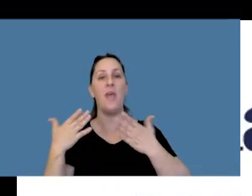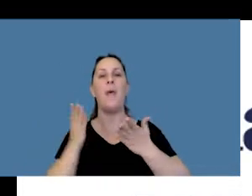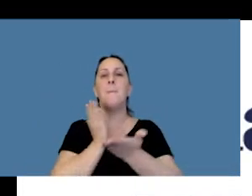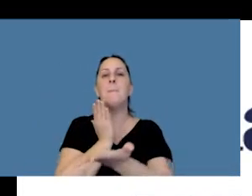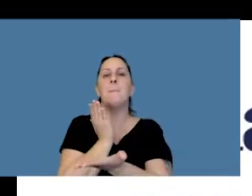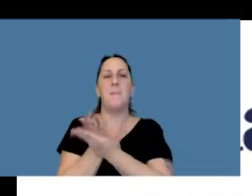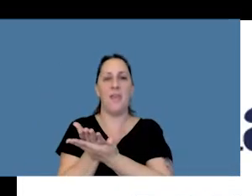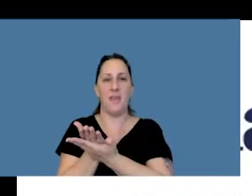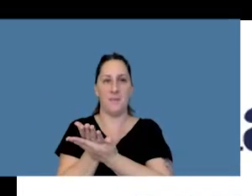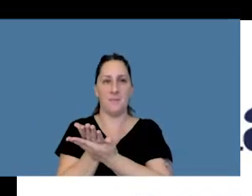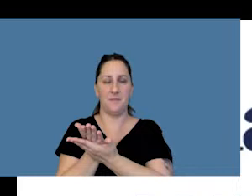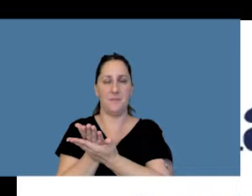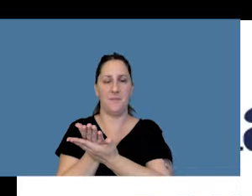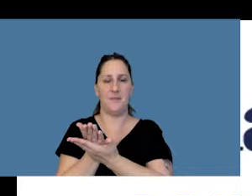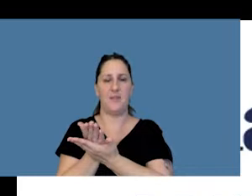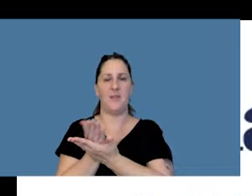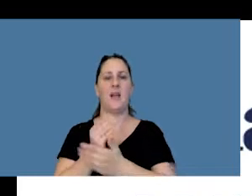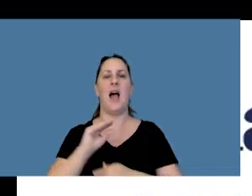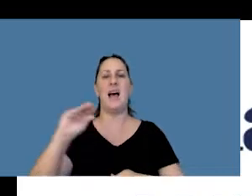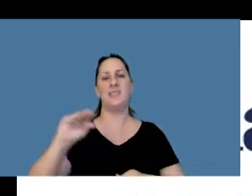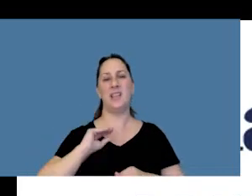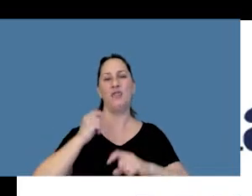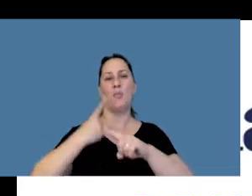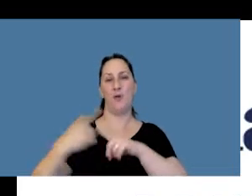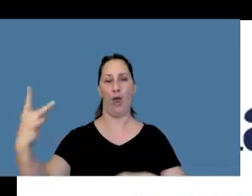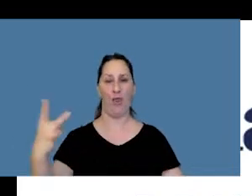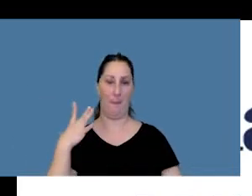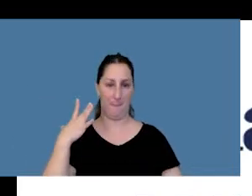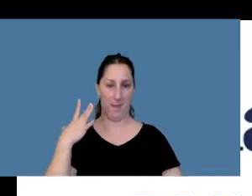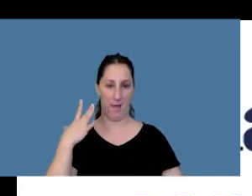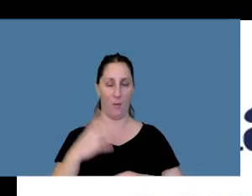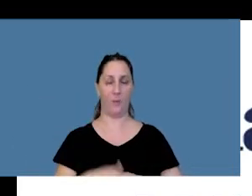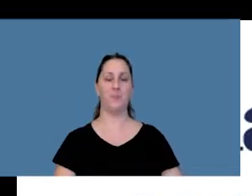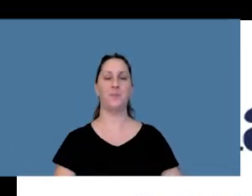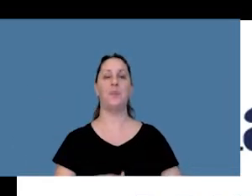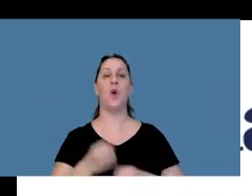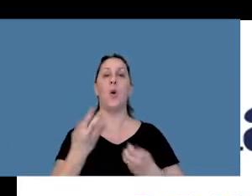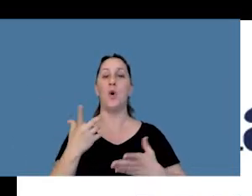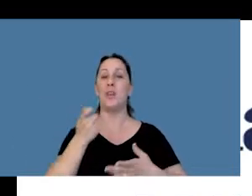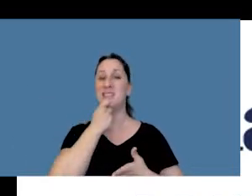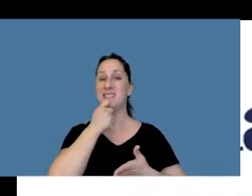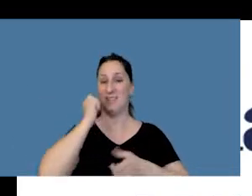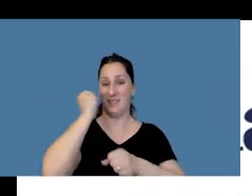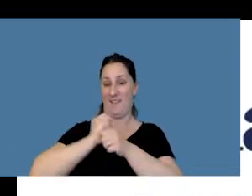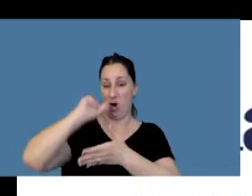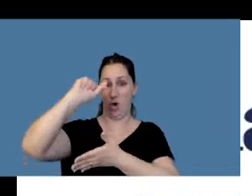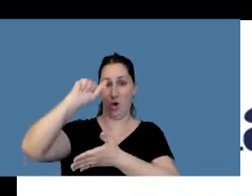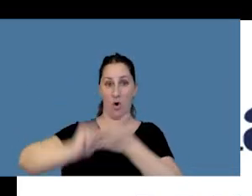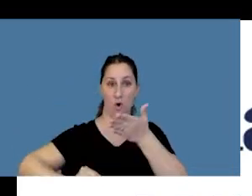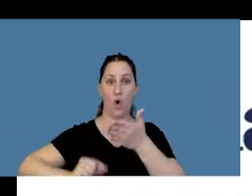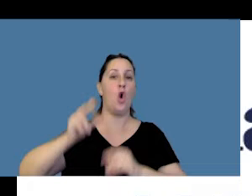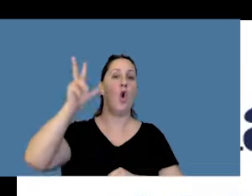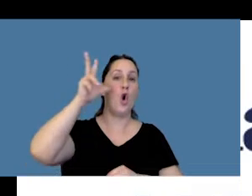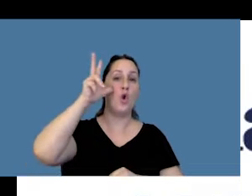solicitar la asignación por desempleo. Porque si la relación de dependencia estuvo entre 8 y